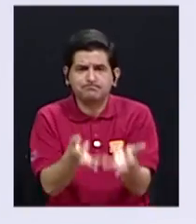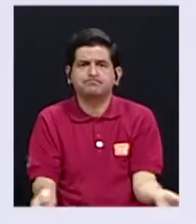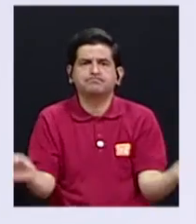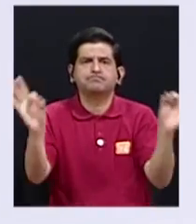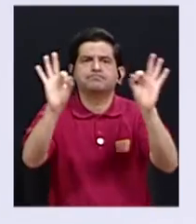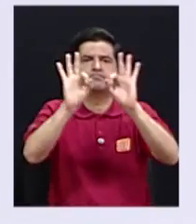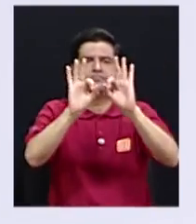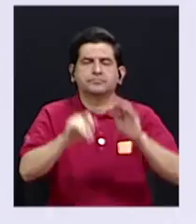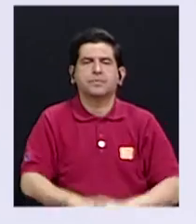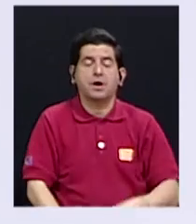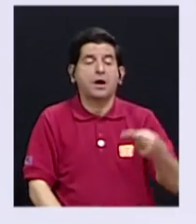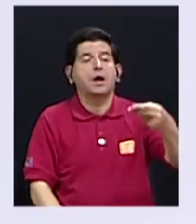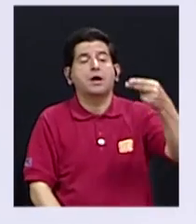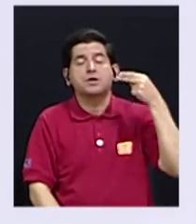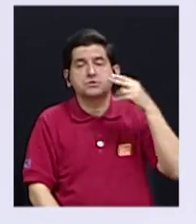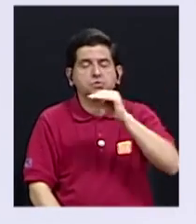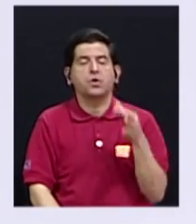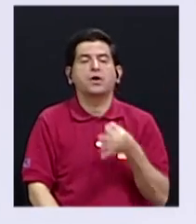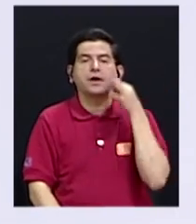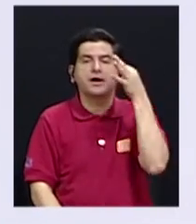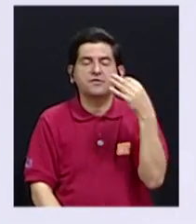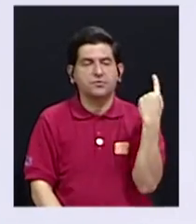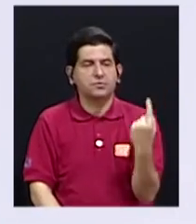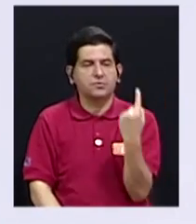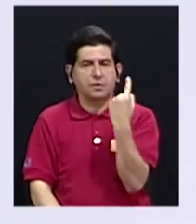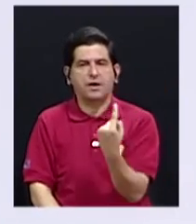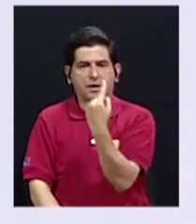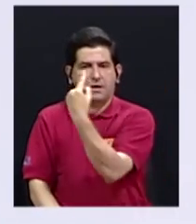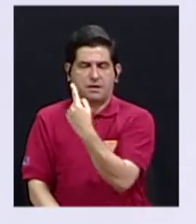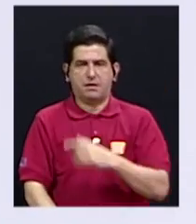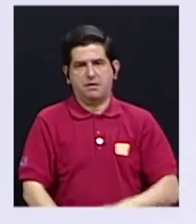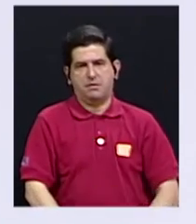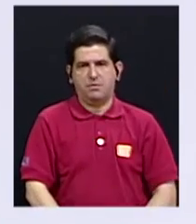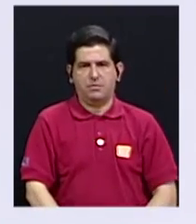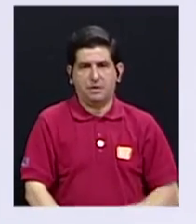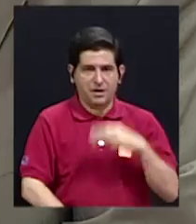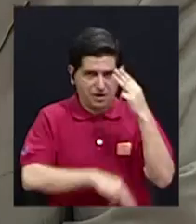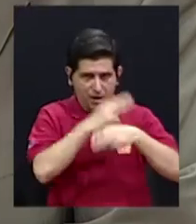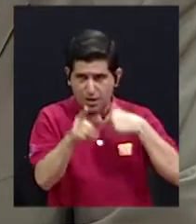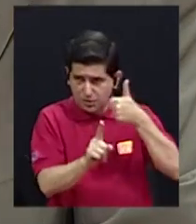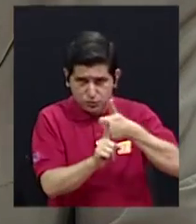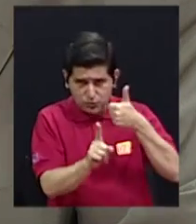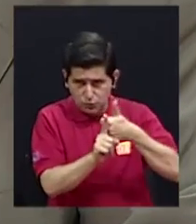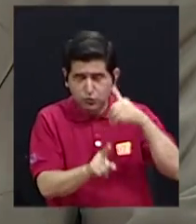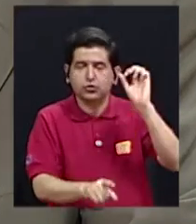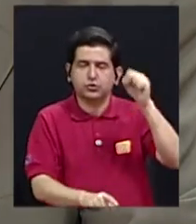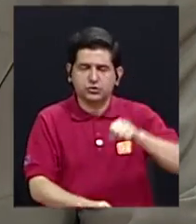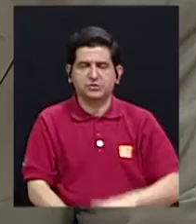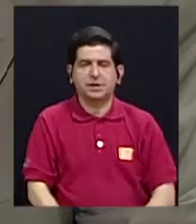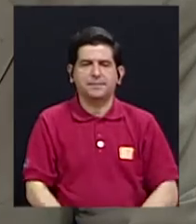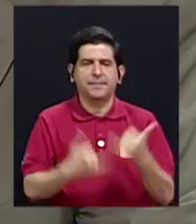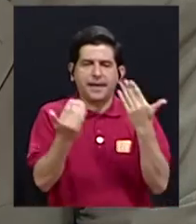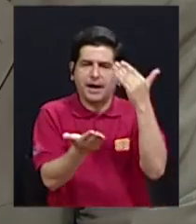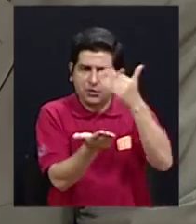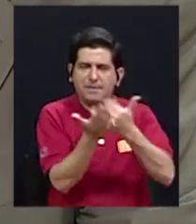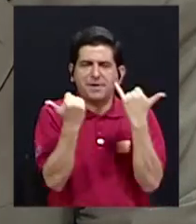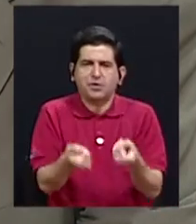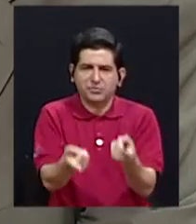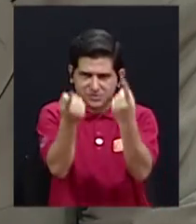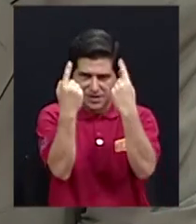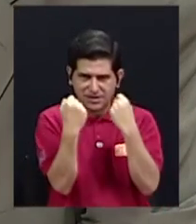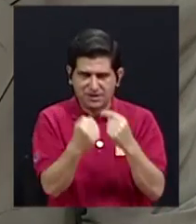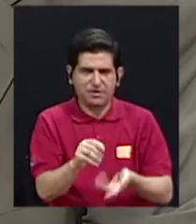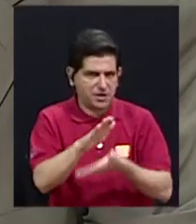y una historia y un futuro que cada una es su mundo se ve es no llegar ante mí lars aquí tenemos que no es una pausa ya volvemos